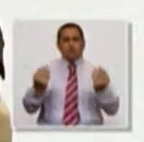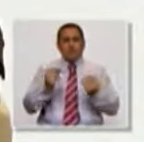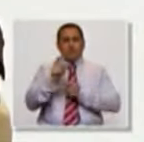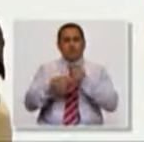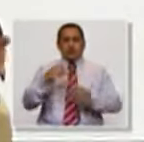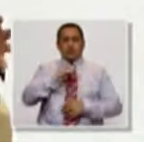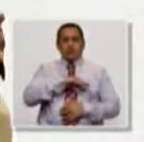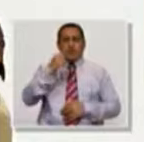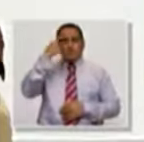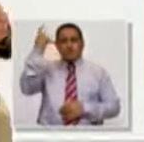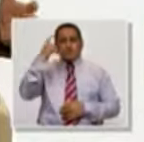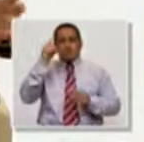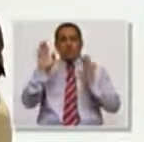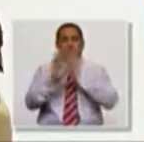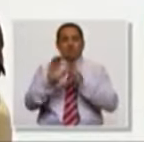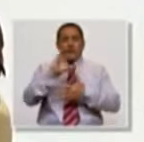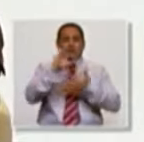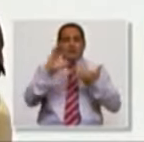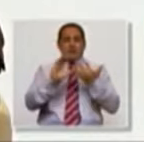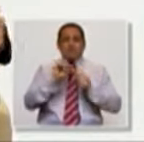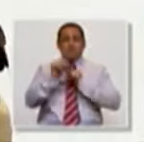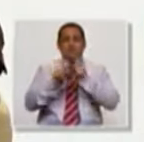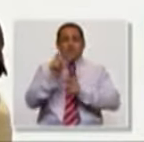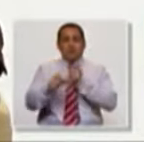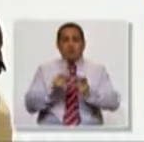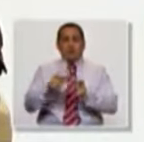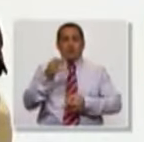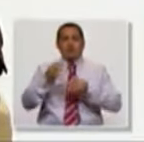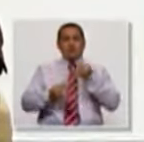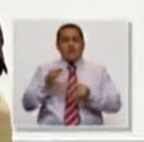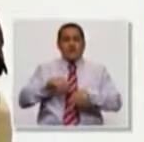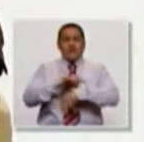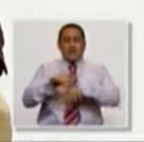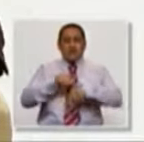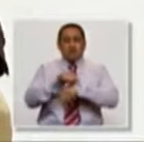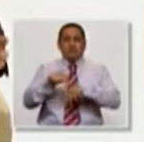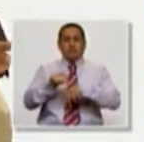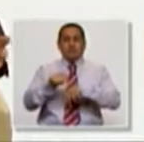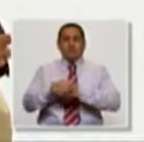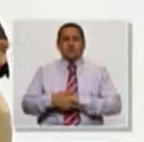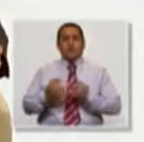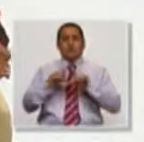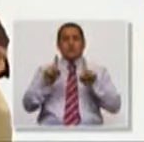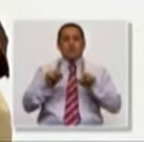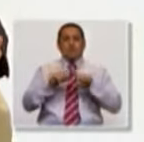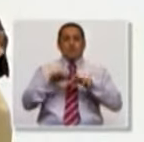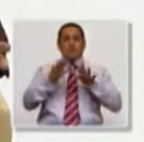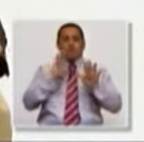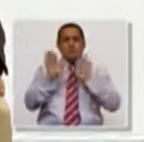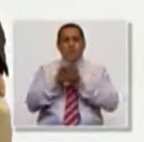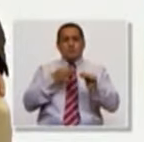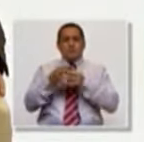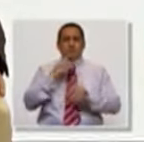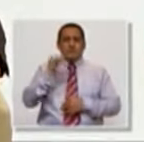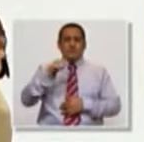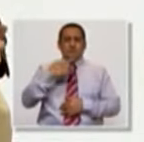social, ¿no? Las características, si uno pregunta a la gente, sí, el Poder Judicial es lento, ¿no? En el promedio podríamos decirlo que sí lo